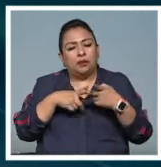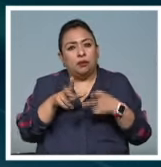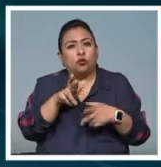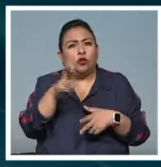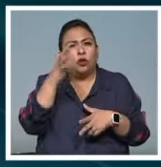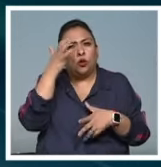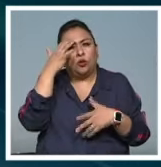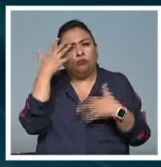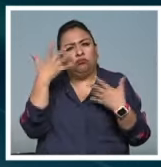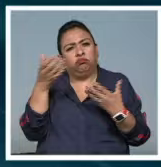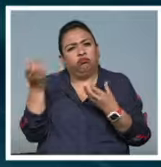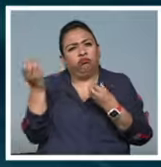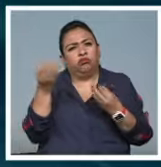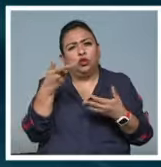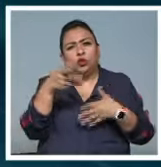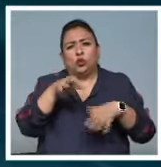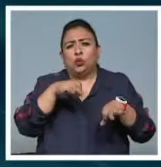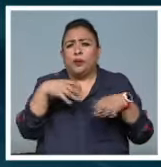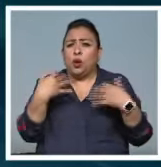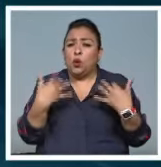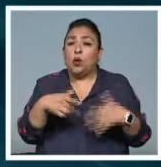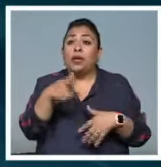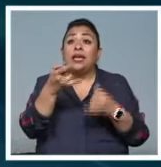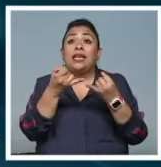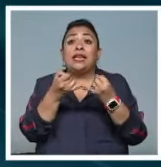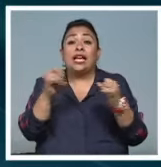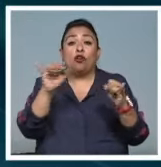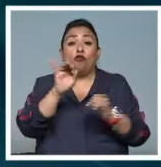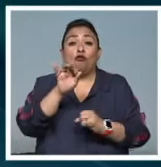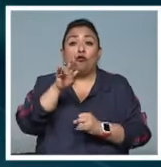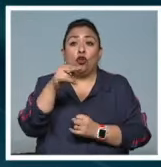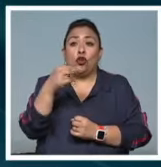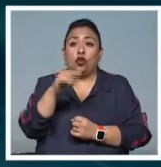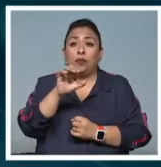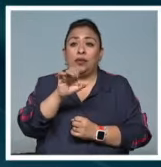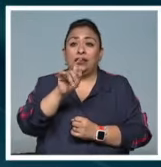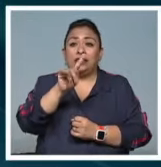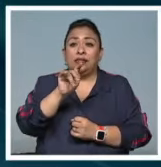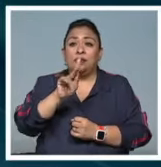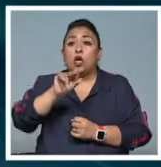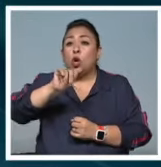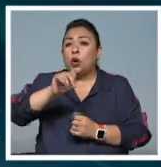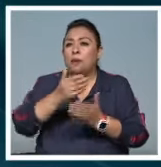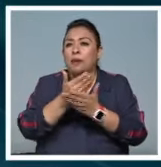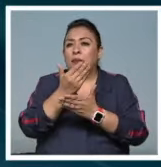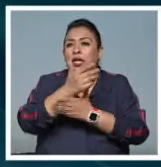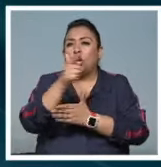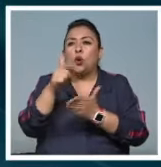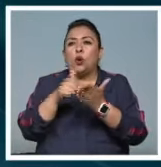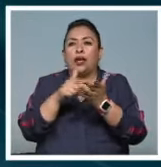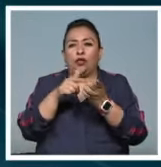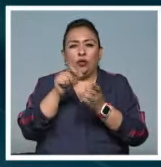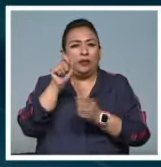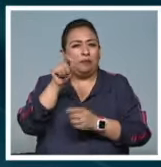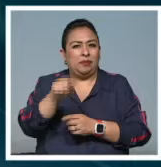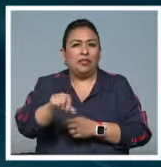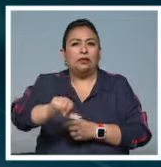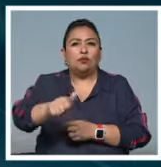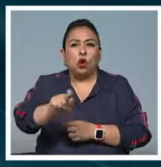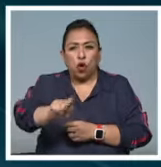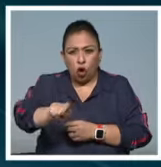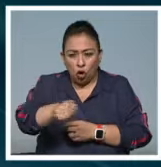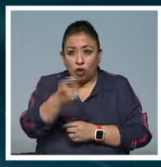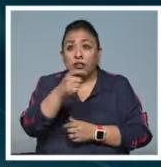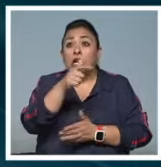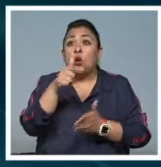reconocer toda la gran labor que ella hizo. La inauguración del foro Cristina Pacheco tuvo lugar esta mañana en las instalaciones de Canal 11.